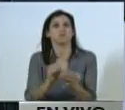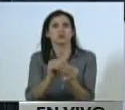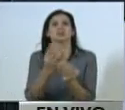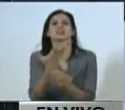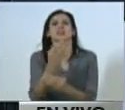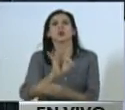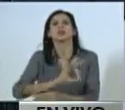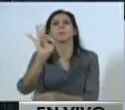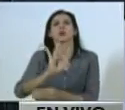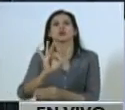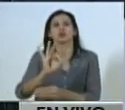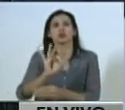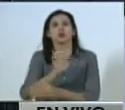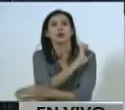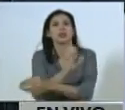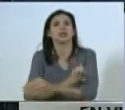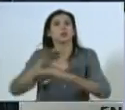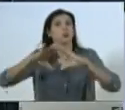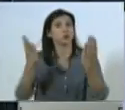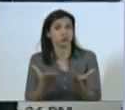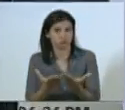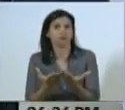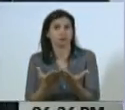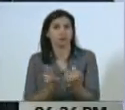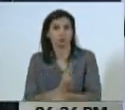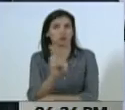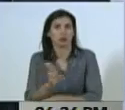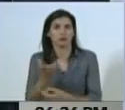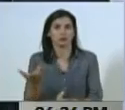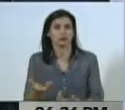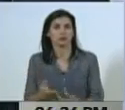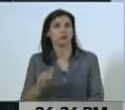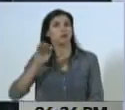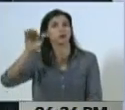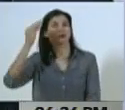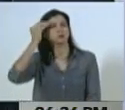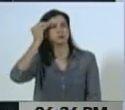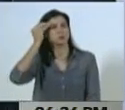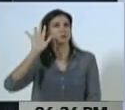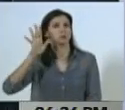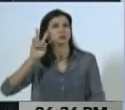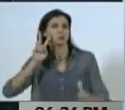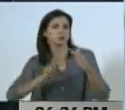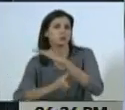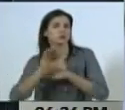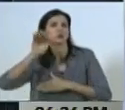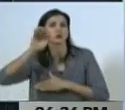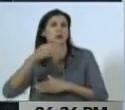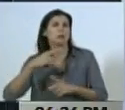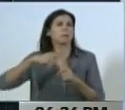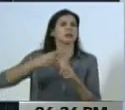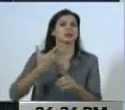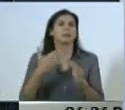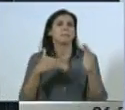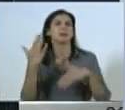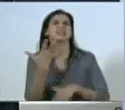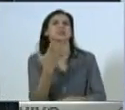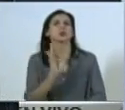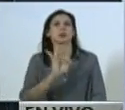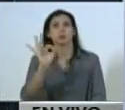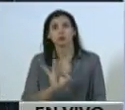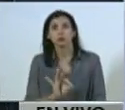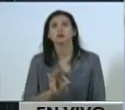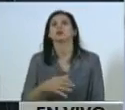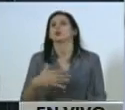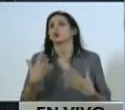de consumo energético del mundo. Esas son las proyecciones, un poco más del 50%. Y eso es mucha